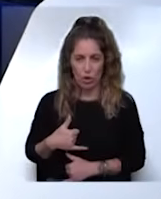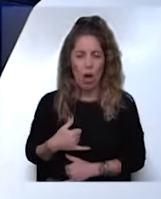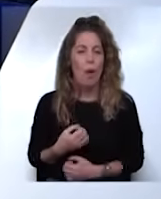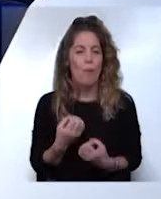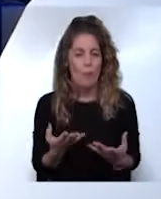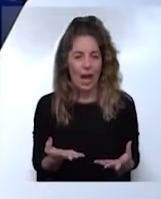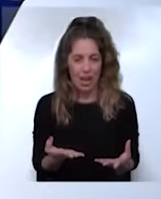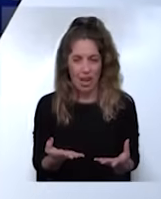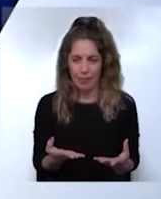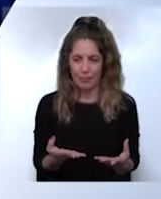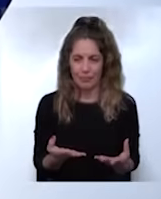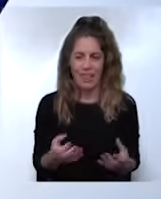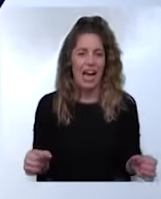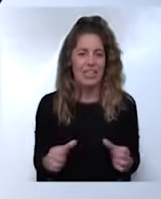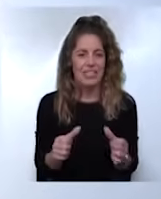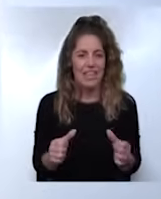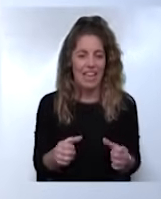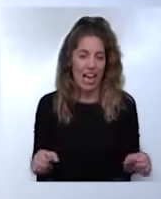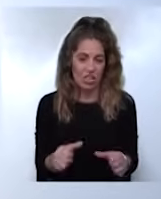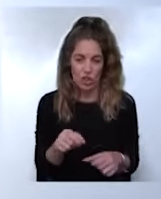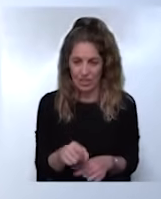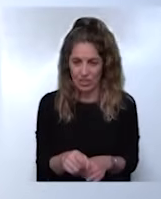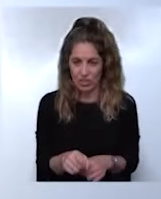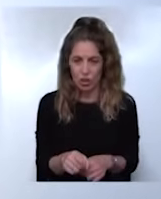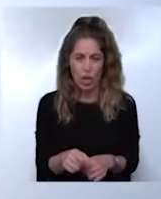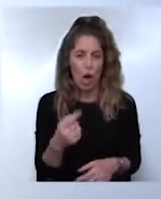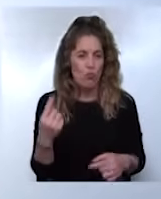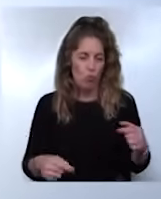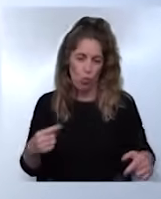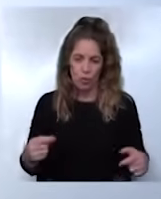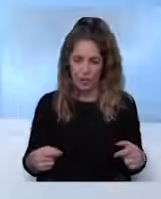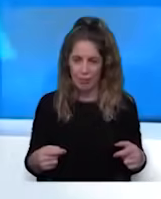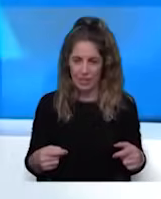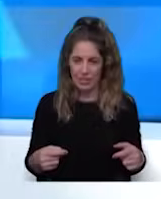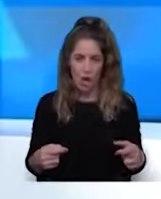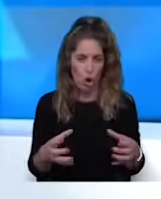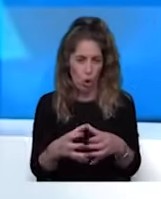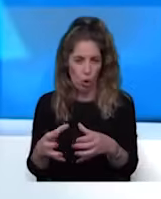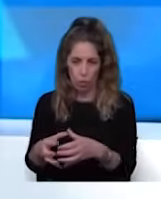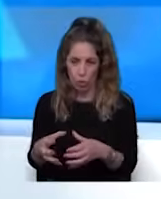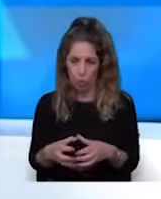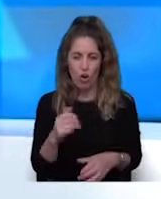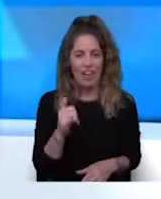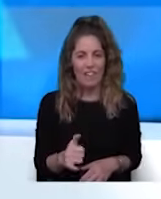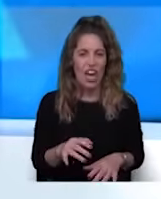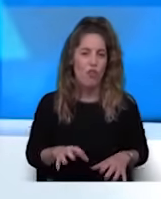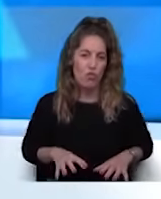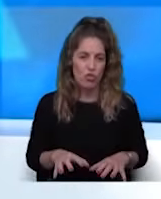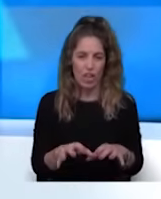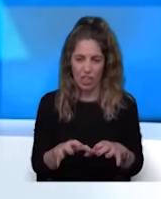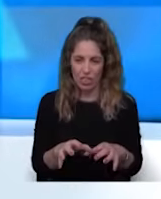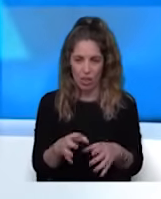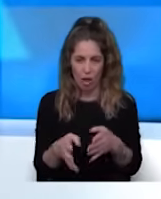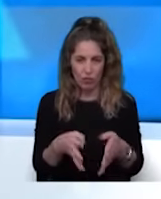Eh bueno realizar este tipo de de acciones O sea que eran múltiples este los los organismos que había que estaban funcionando